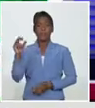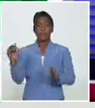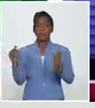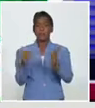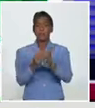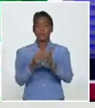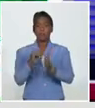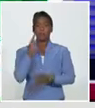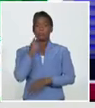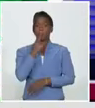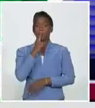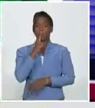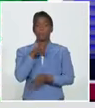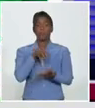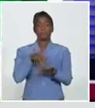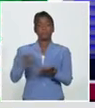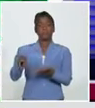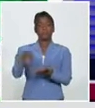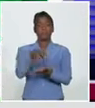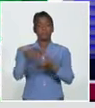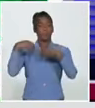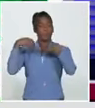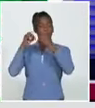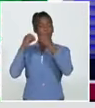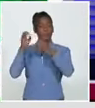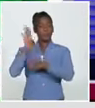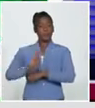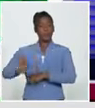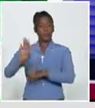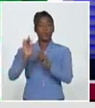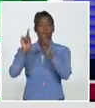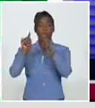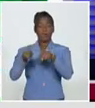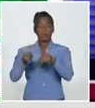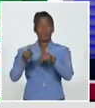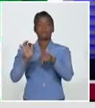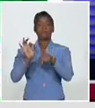laboratorios de biología molecular,